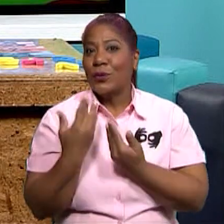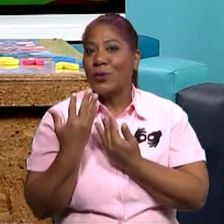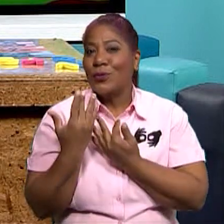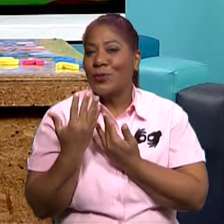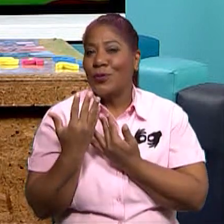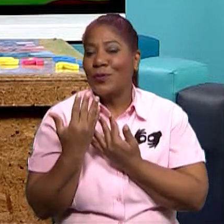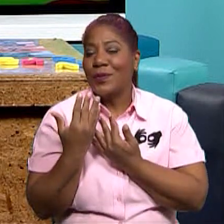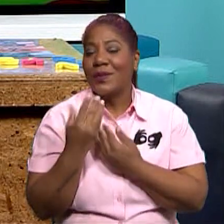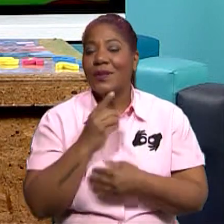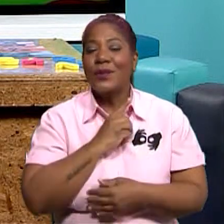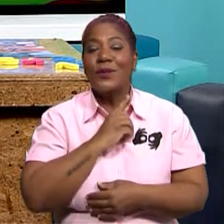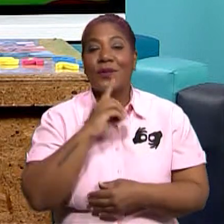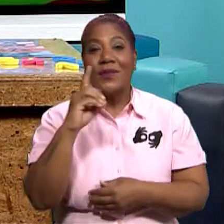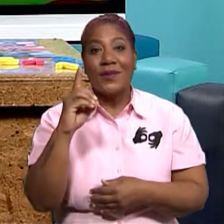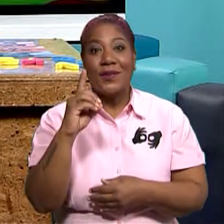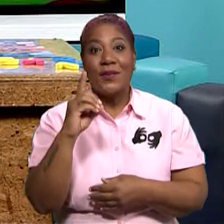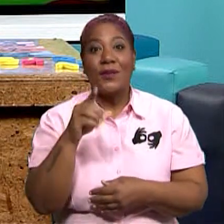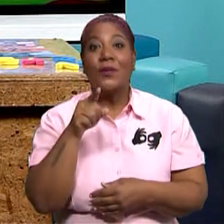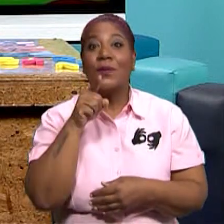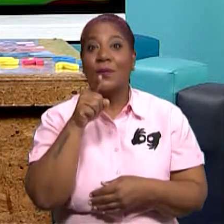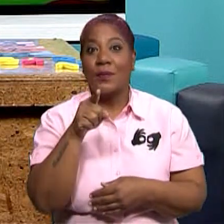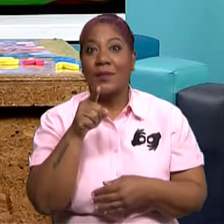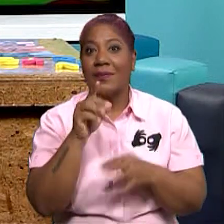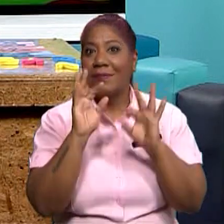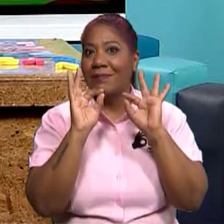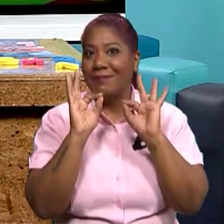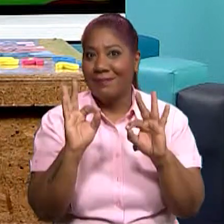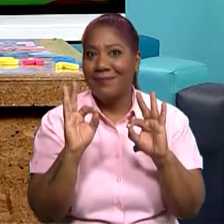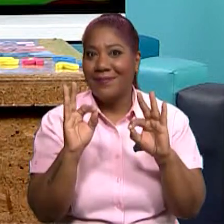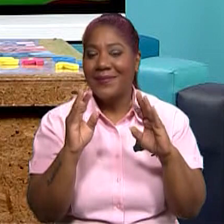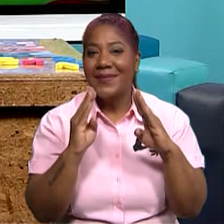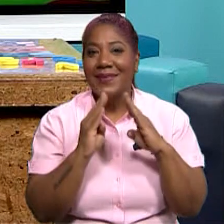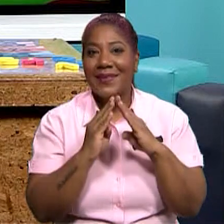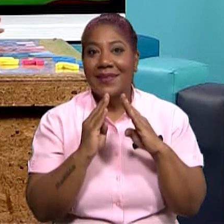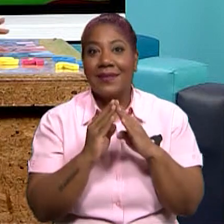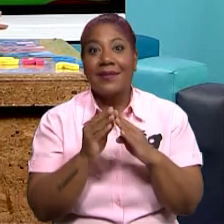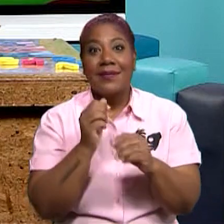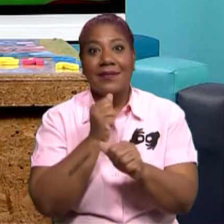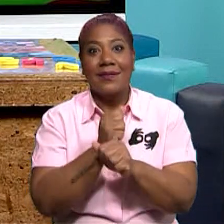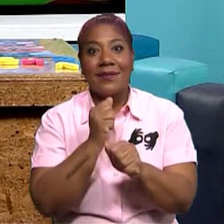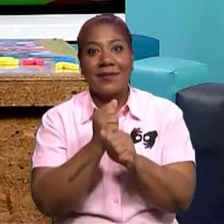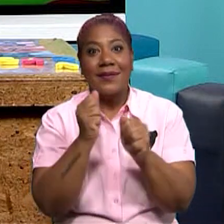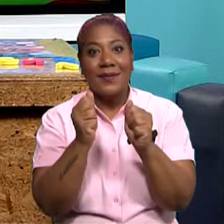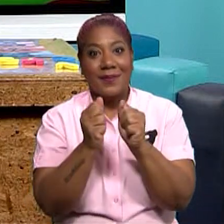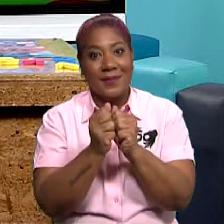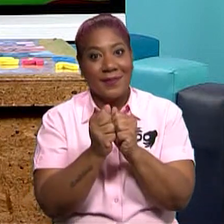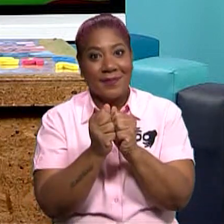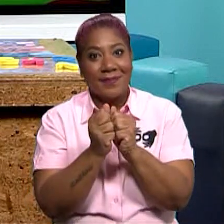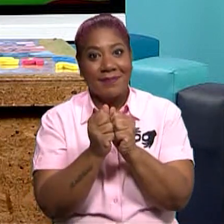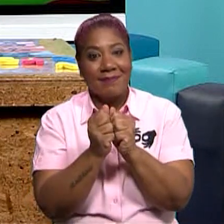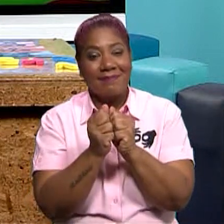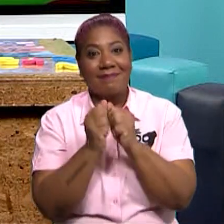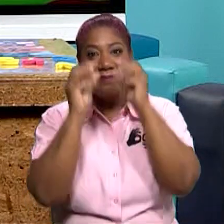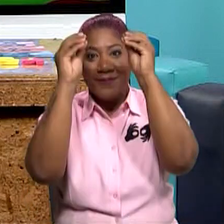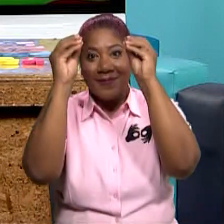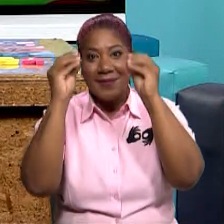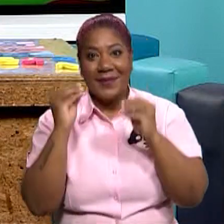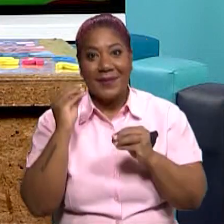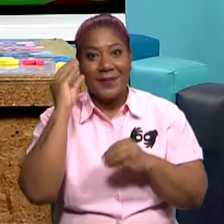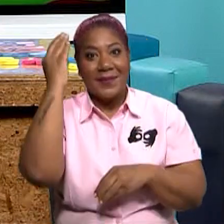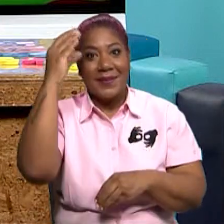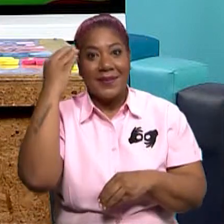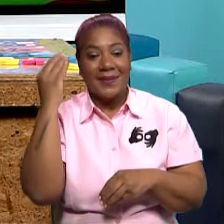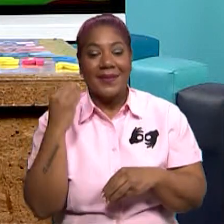bien, estemos prestando un poco de atención y que estemos trabajando en conjunto. En el día de hoy vamos a hablar de la